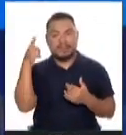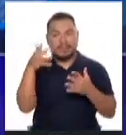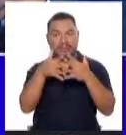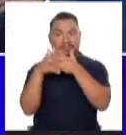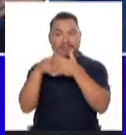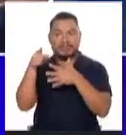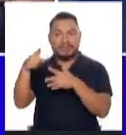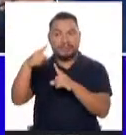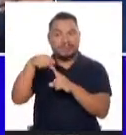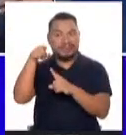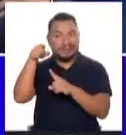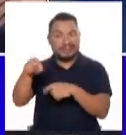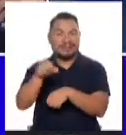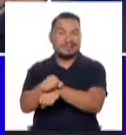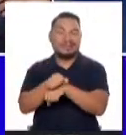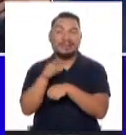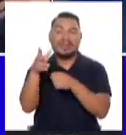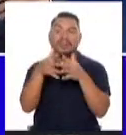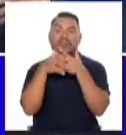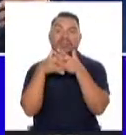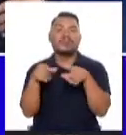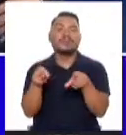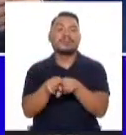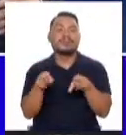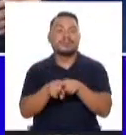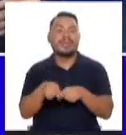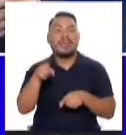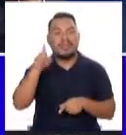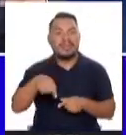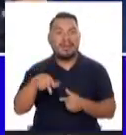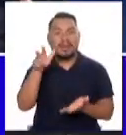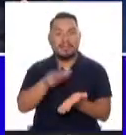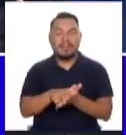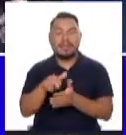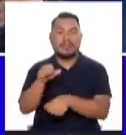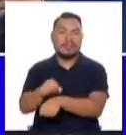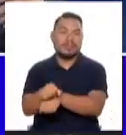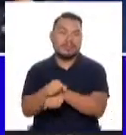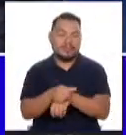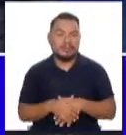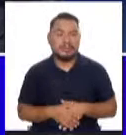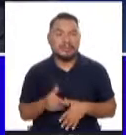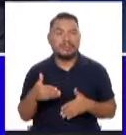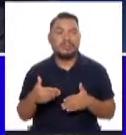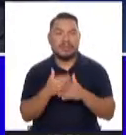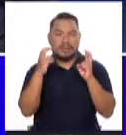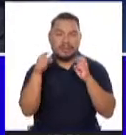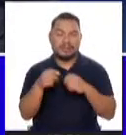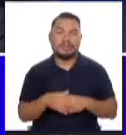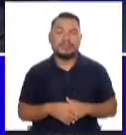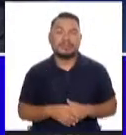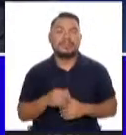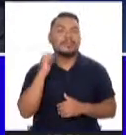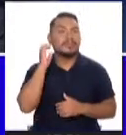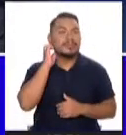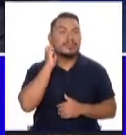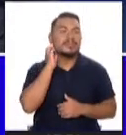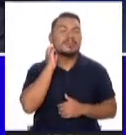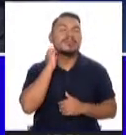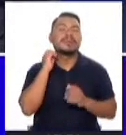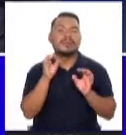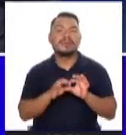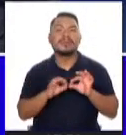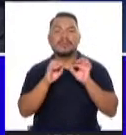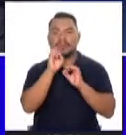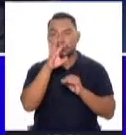Unidos, entonces Estados Unidos también tiene que aprobar la extradición por ese nuevo caso. Claro, eso es importante también a